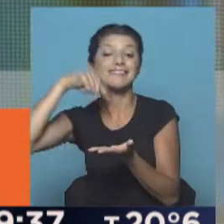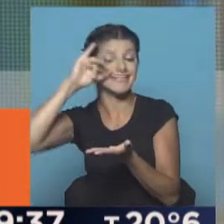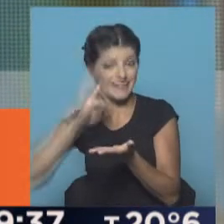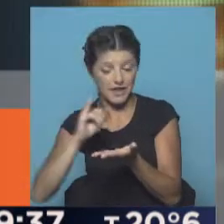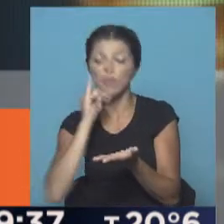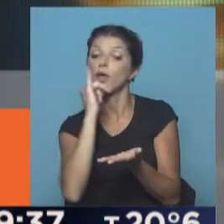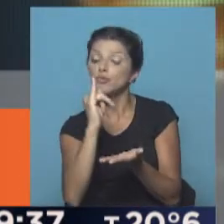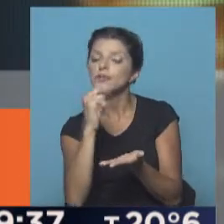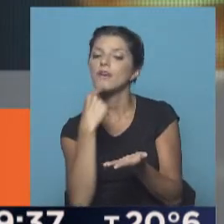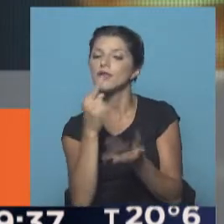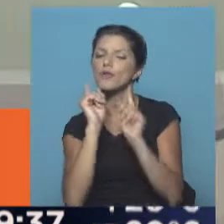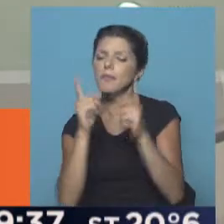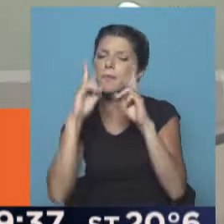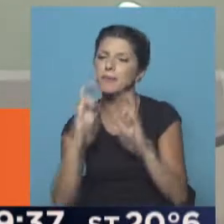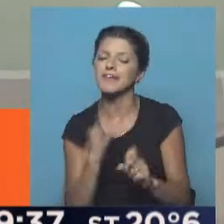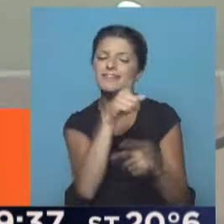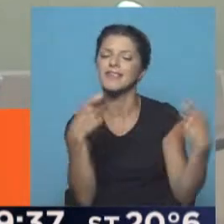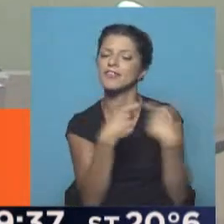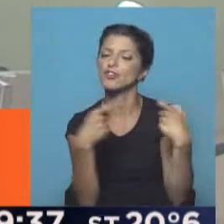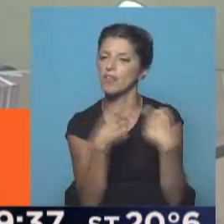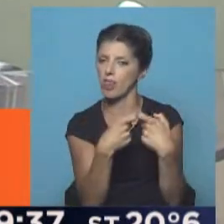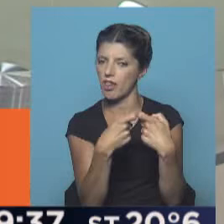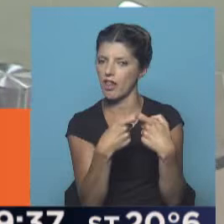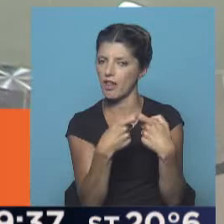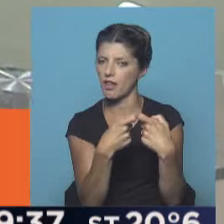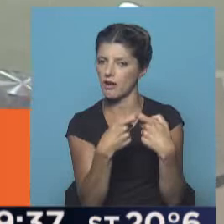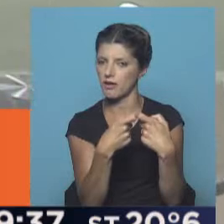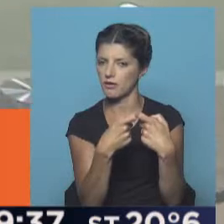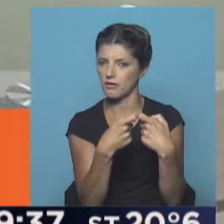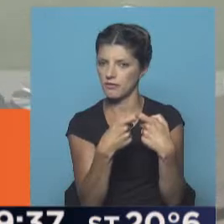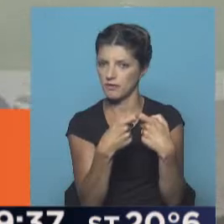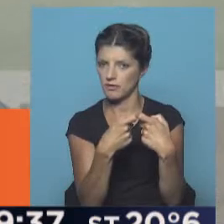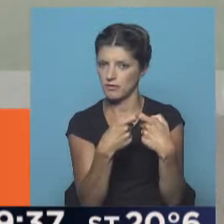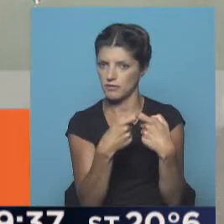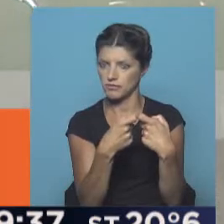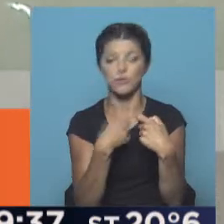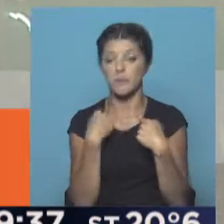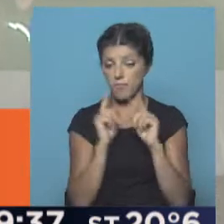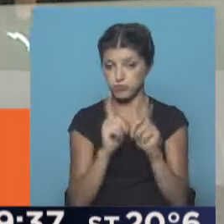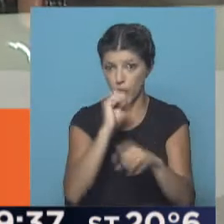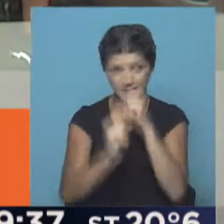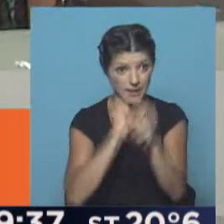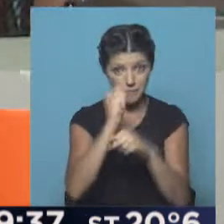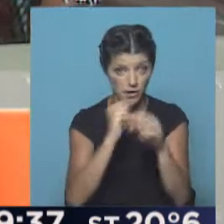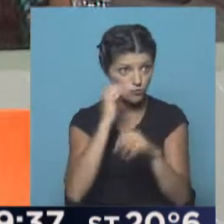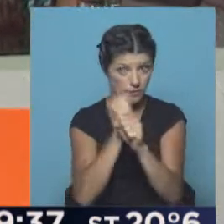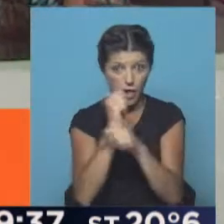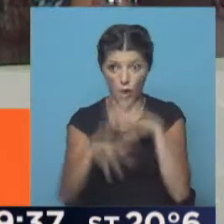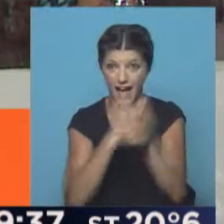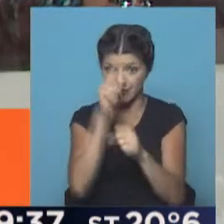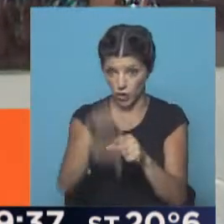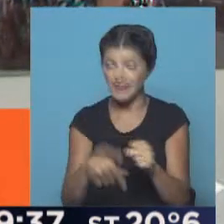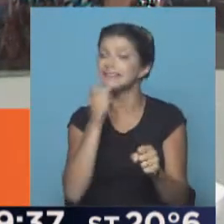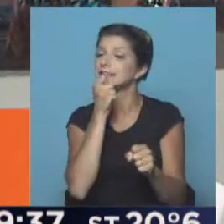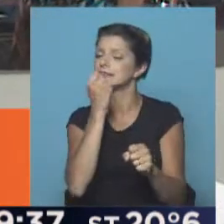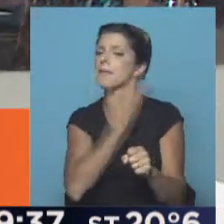que había que investigar si esa sociedad no había tenido vida social hasta ahora, no había hecho negocios hasta ahora, y si el presidente no había participado